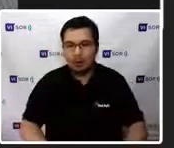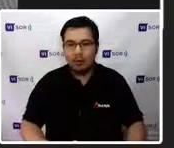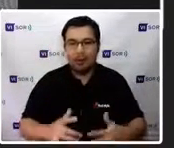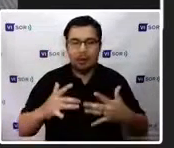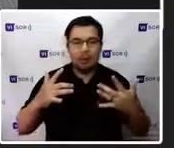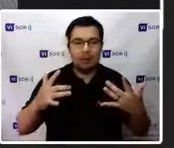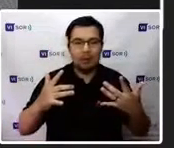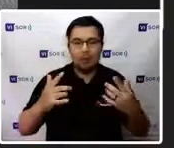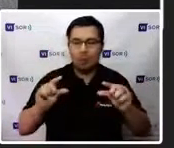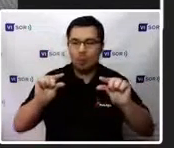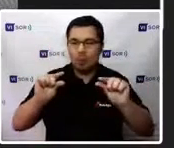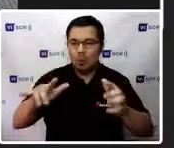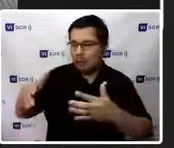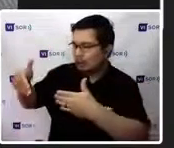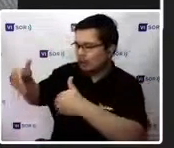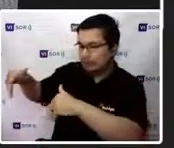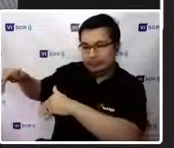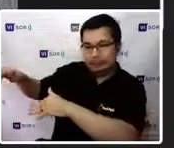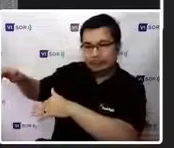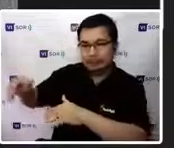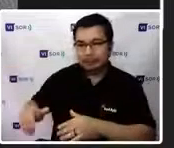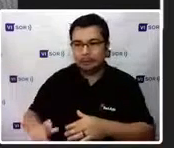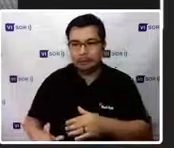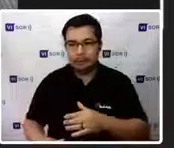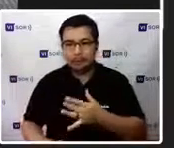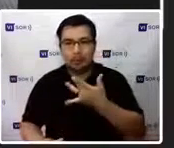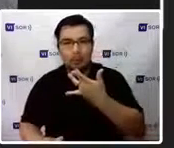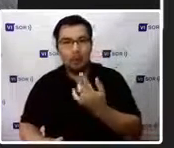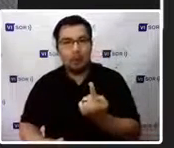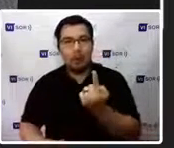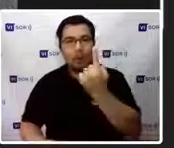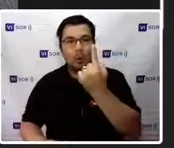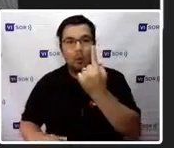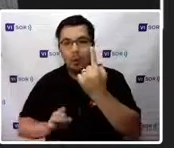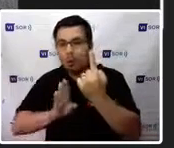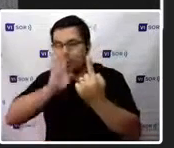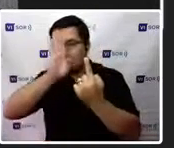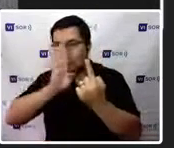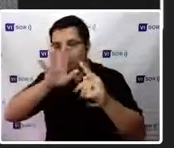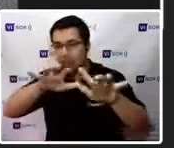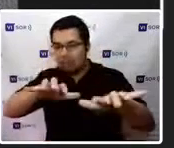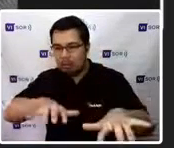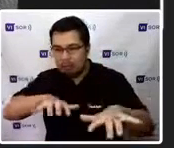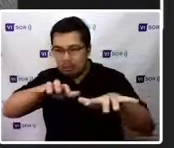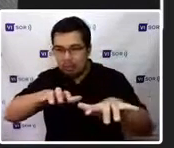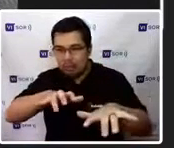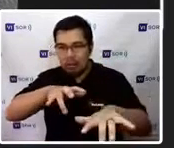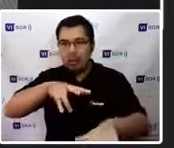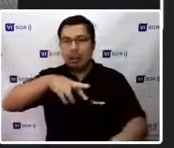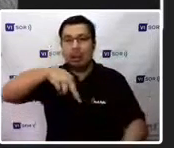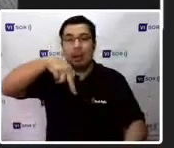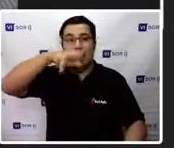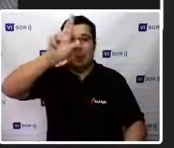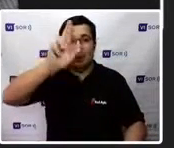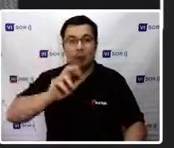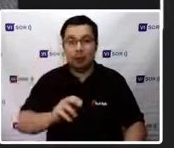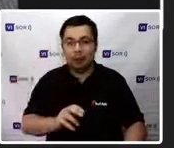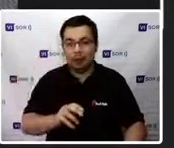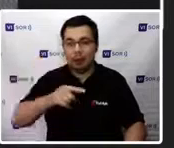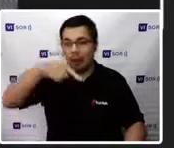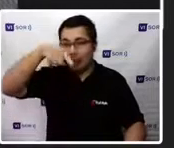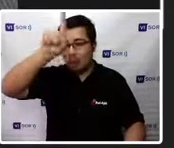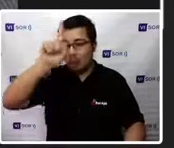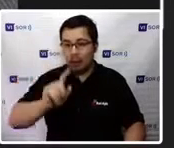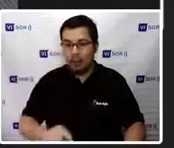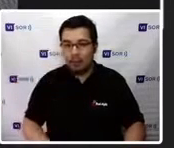porque tuvimos un perrito en el norte que, digamos, como que se nos acercó bastante. Nosotros estábamos haciendo una salida en bicicleta